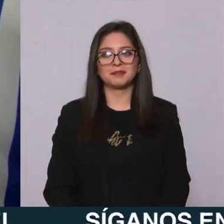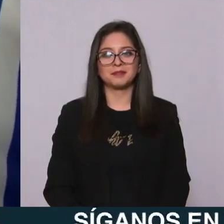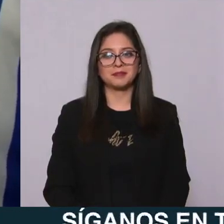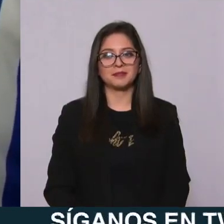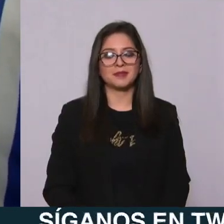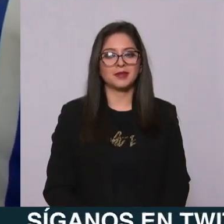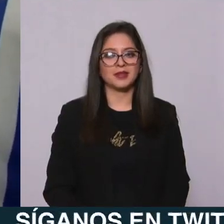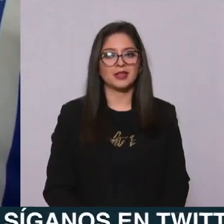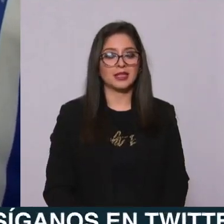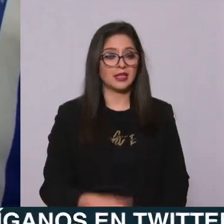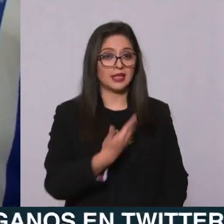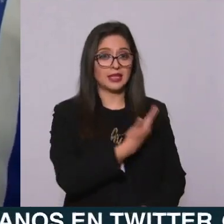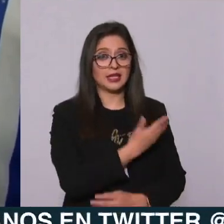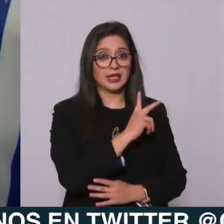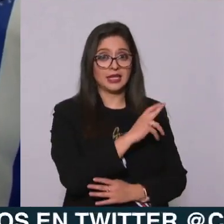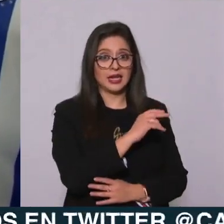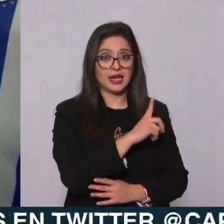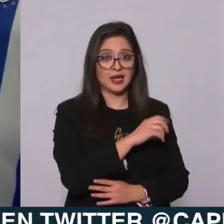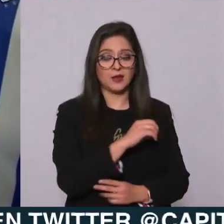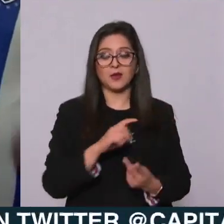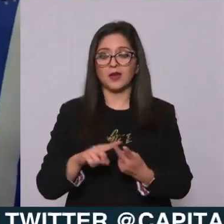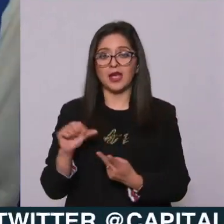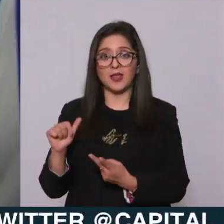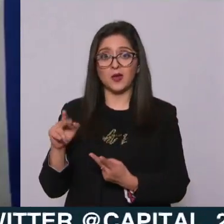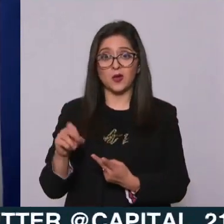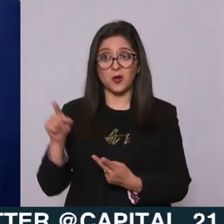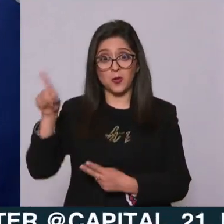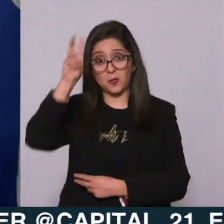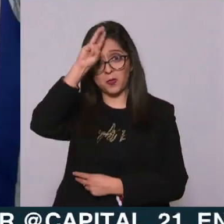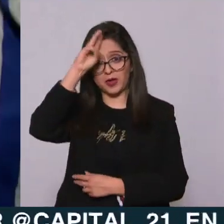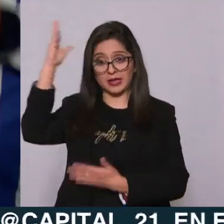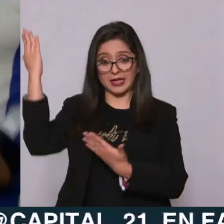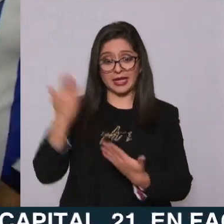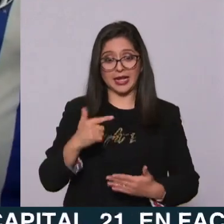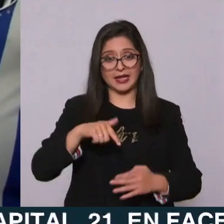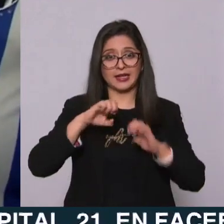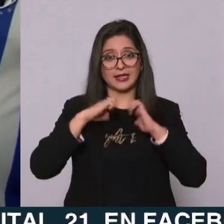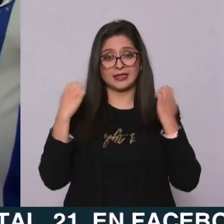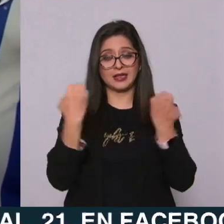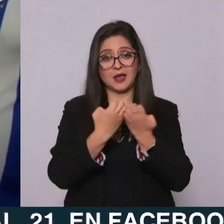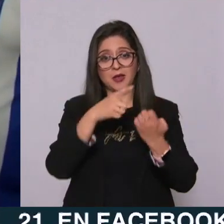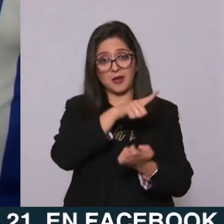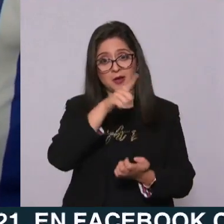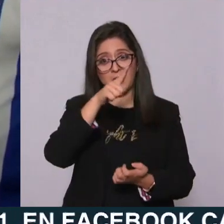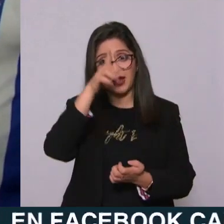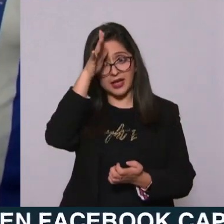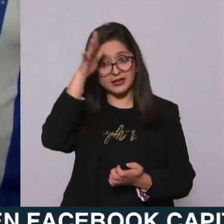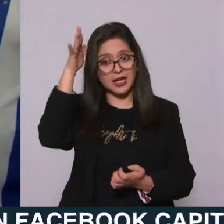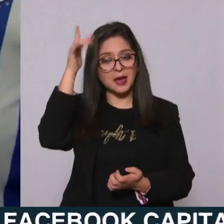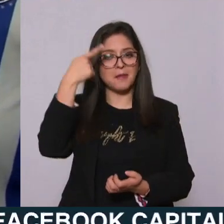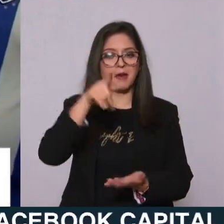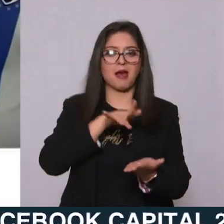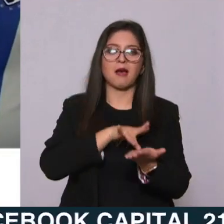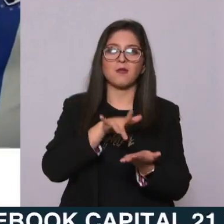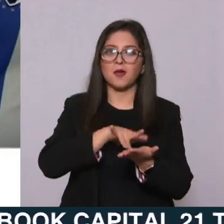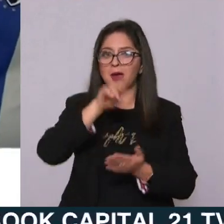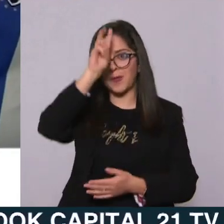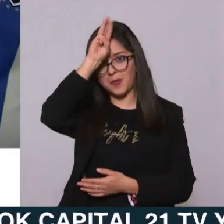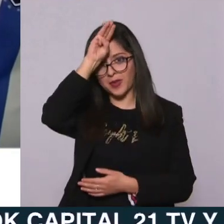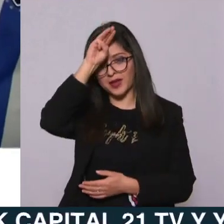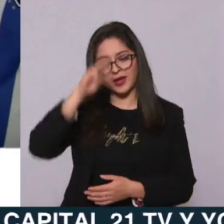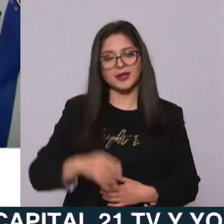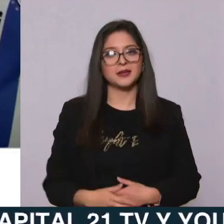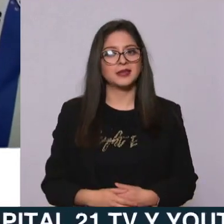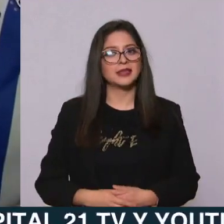Ricardo y Antonio desde Monterrey presentes aquí en el Estadio Azteca para apoyar, sí, a Monterrey, ¿o no? Monterrey, así es, como siempre.